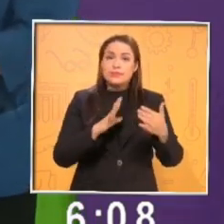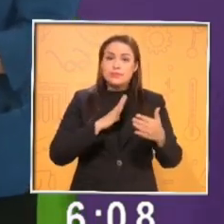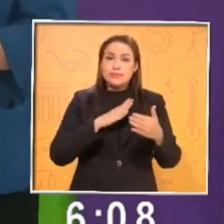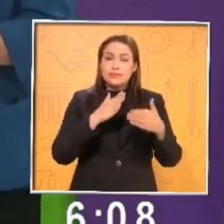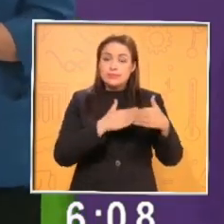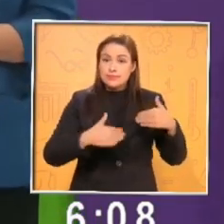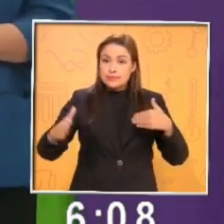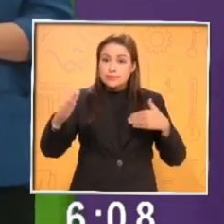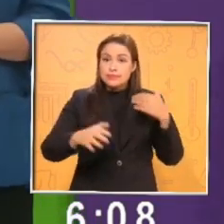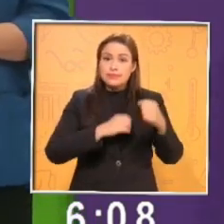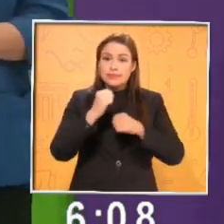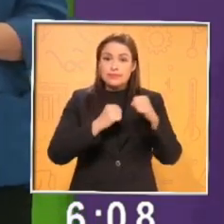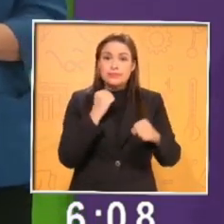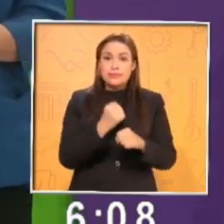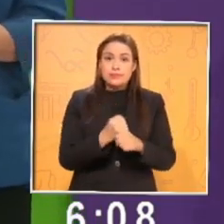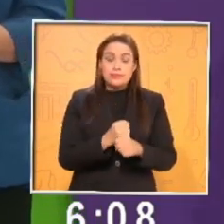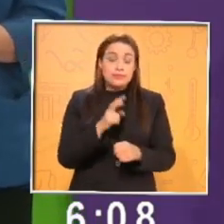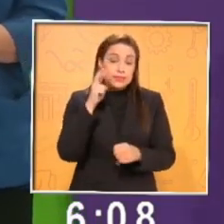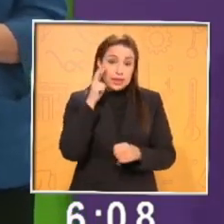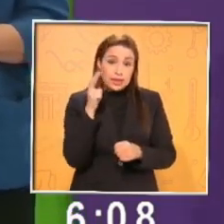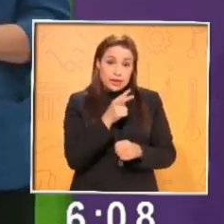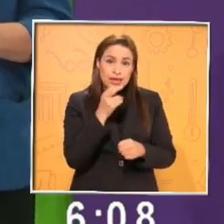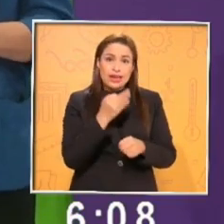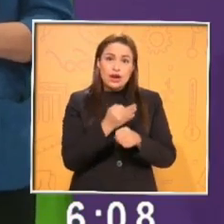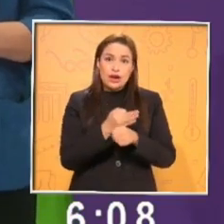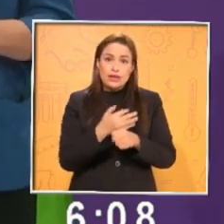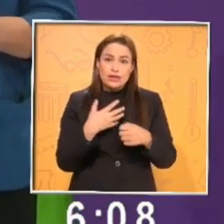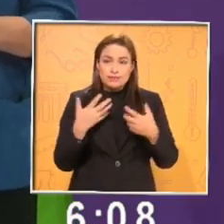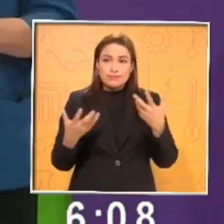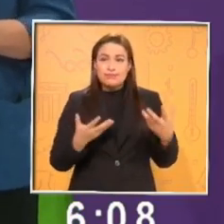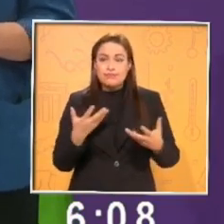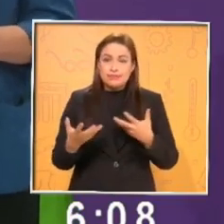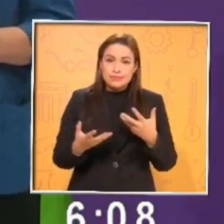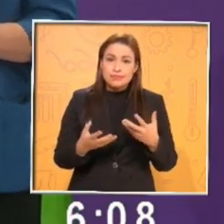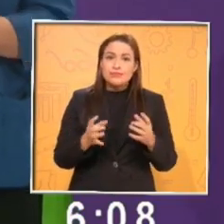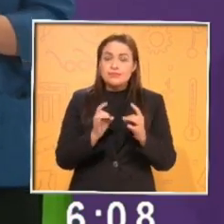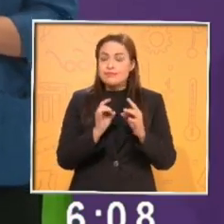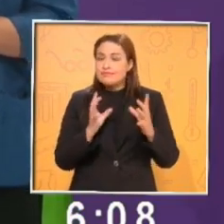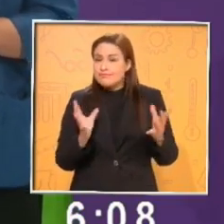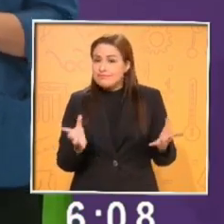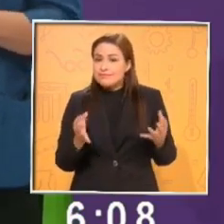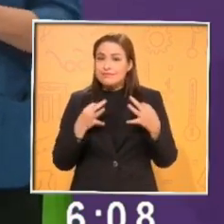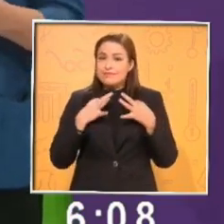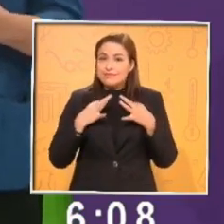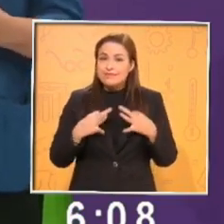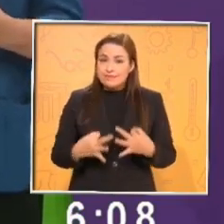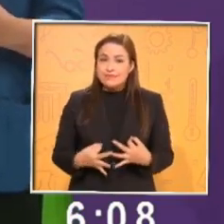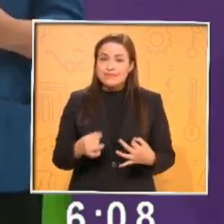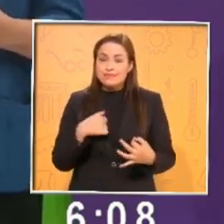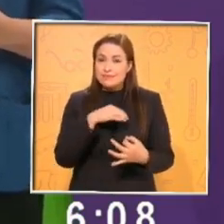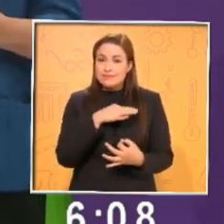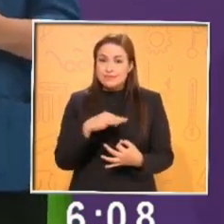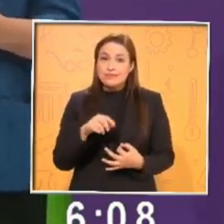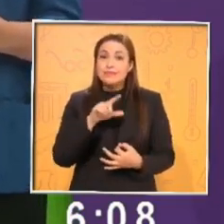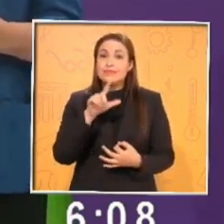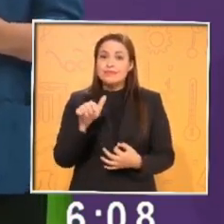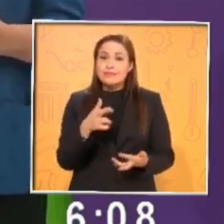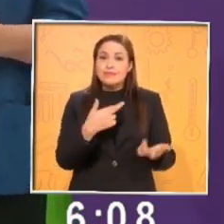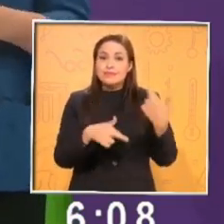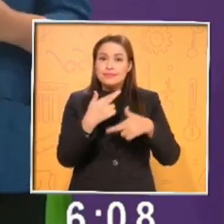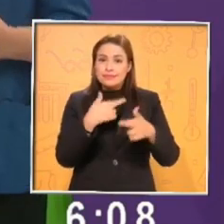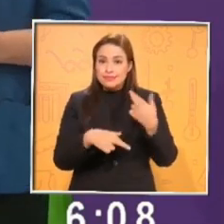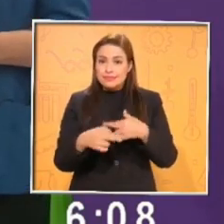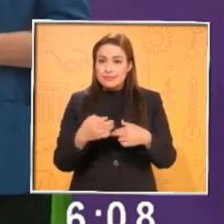verlo ahorita pues nos pone en una situación un poquito de tranquilidad, para que cuando regresemos de esta